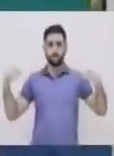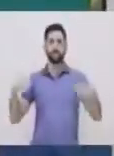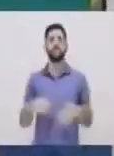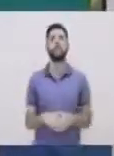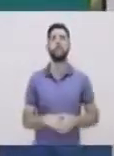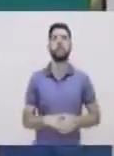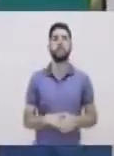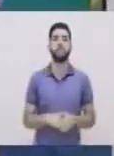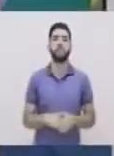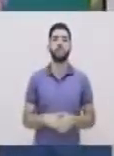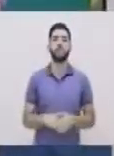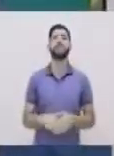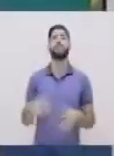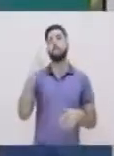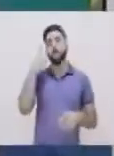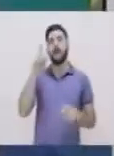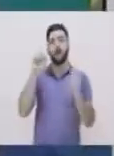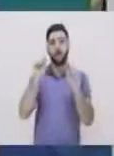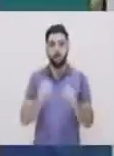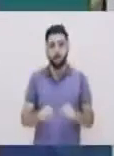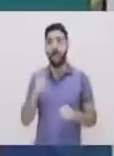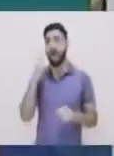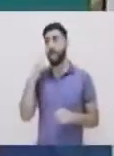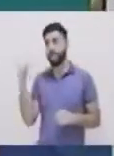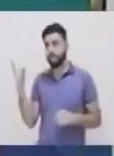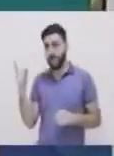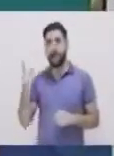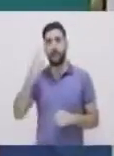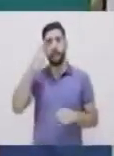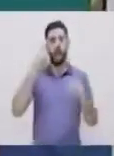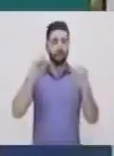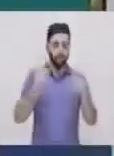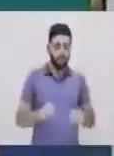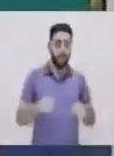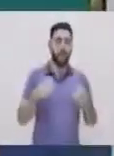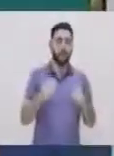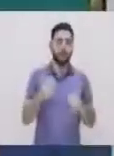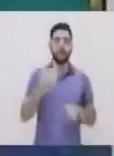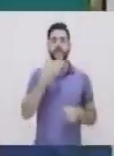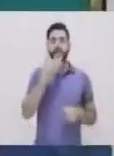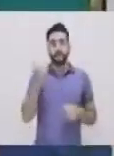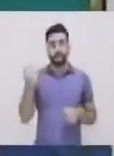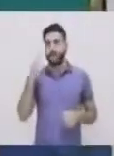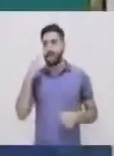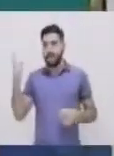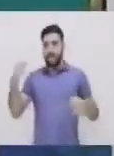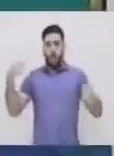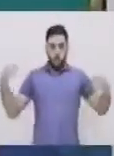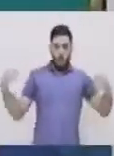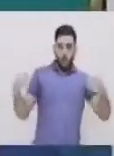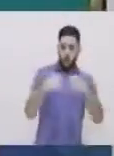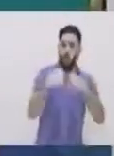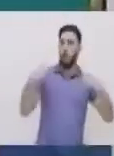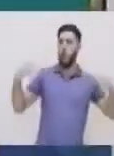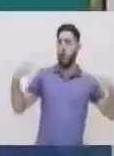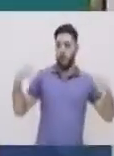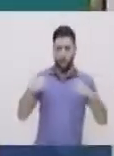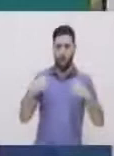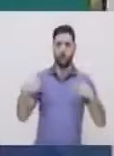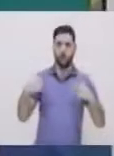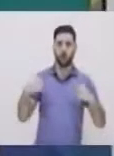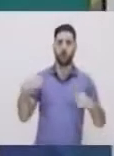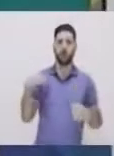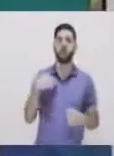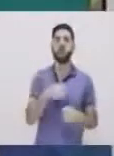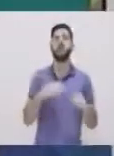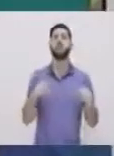sí. Para poder revisar o para poder relacionarnos más con los choques elásticos, vamos